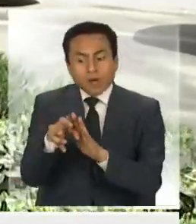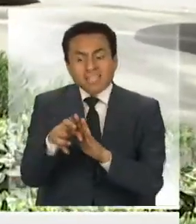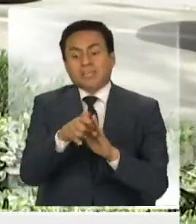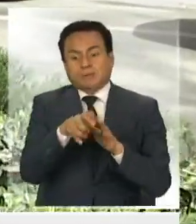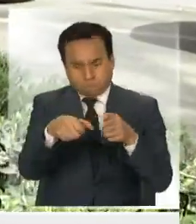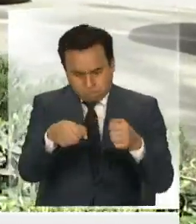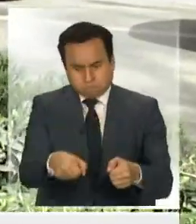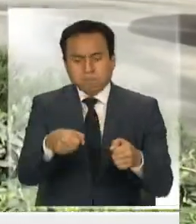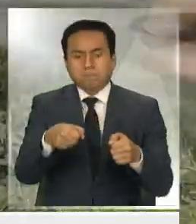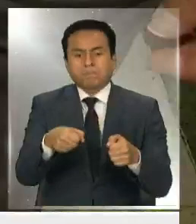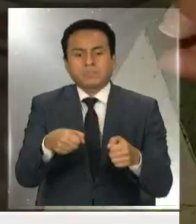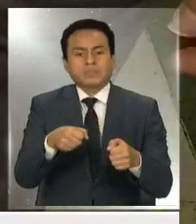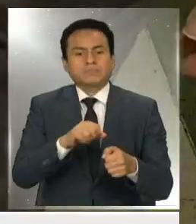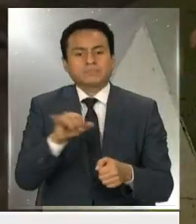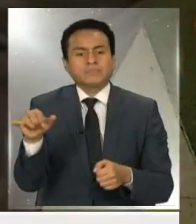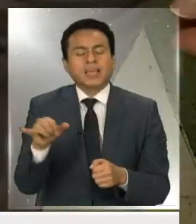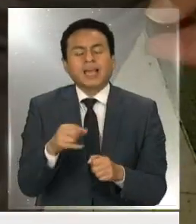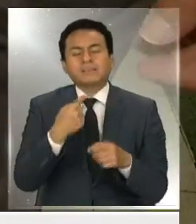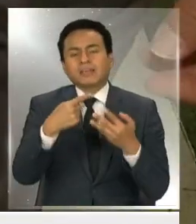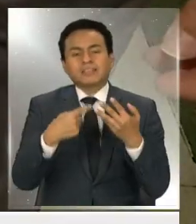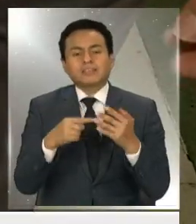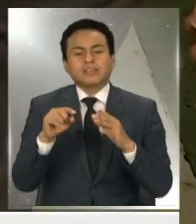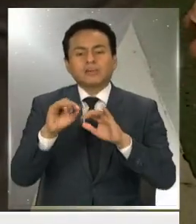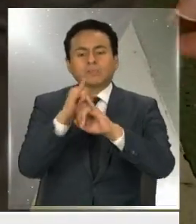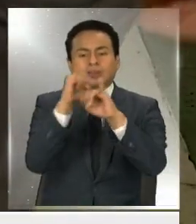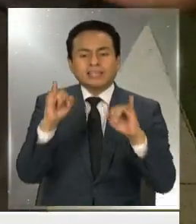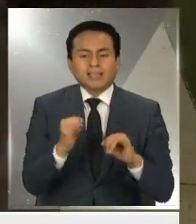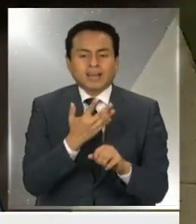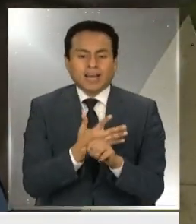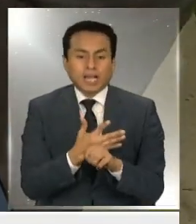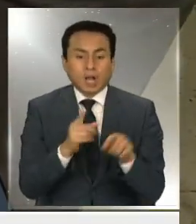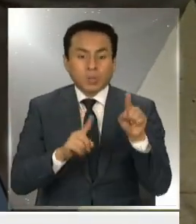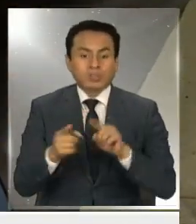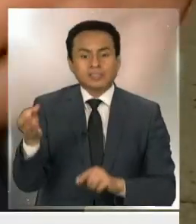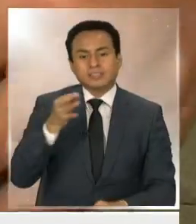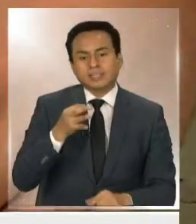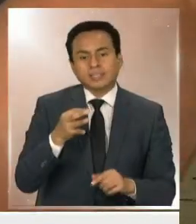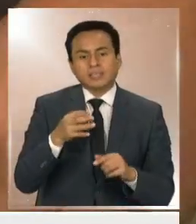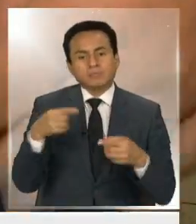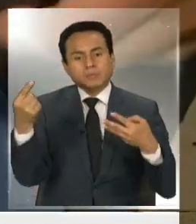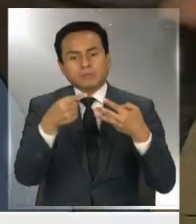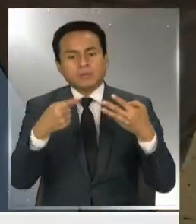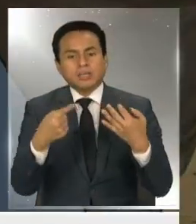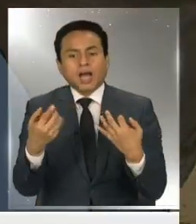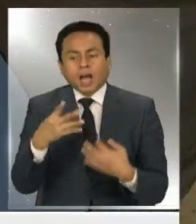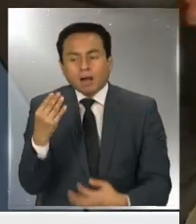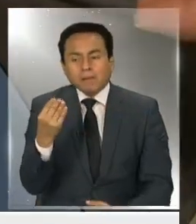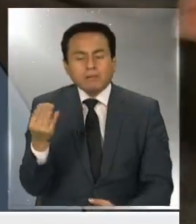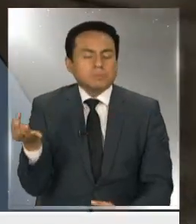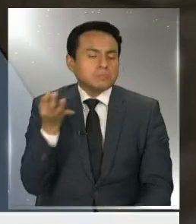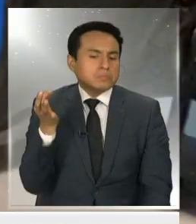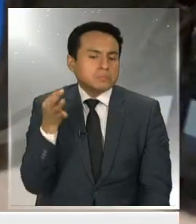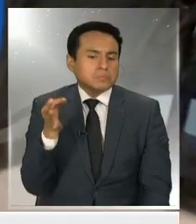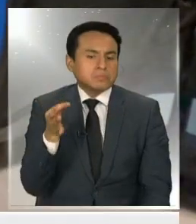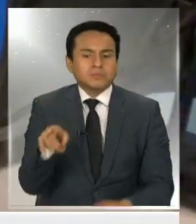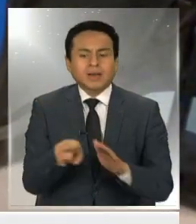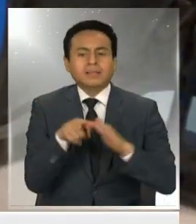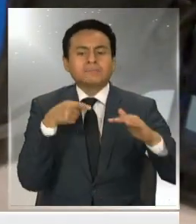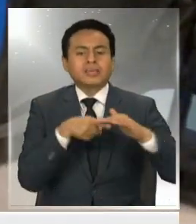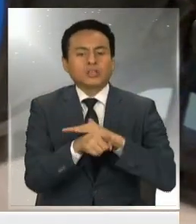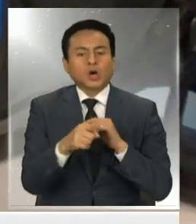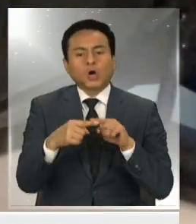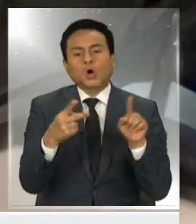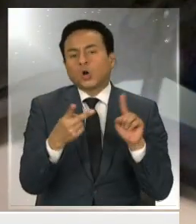después se aplica en la persona. Hay varios modelos, algunos hablan y van dando las instrucciones como los que están en el metro,